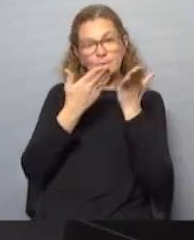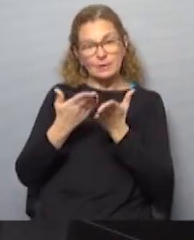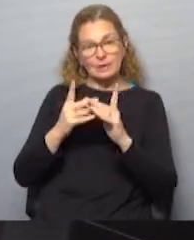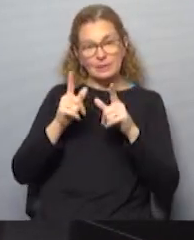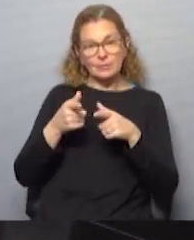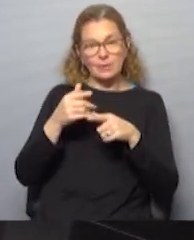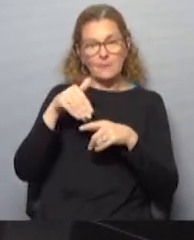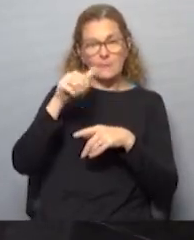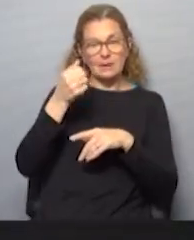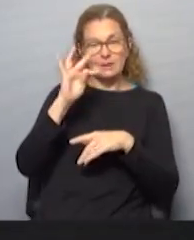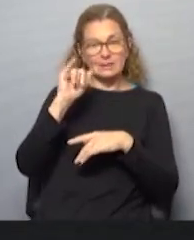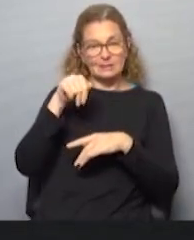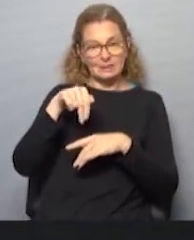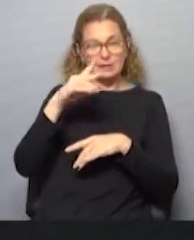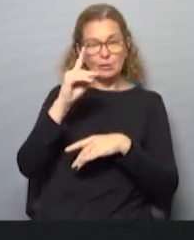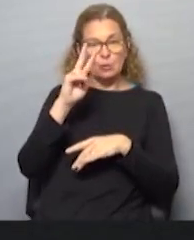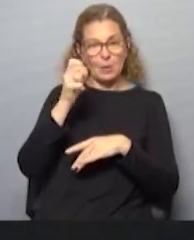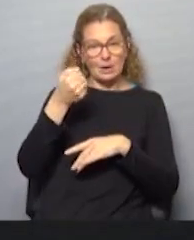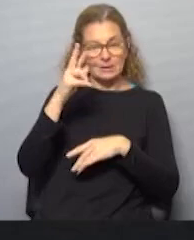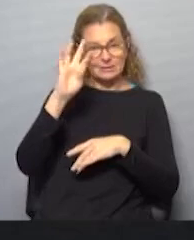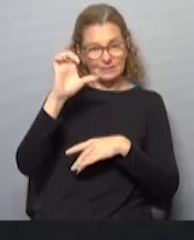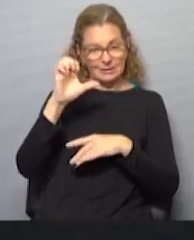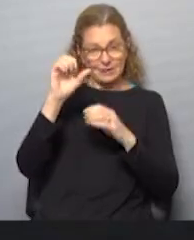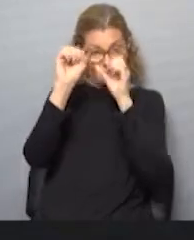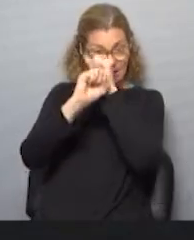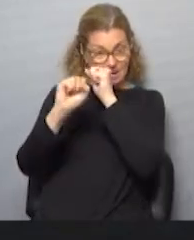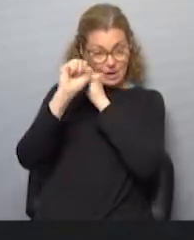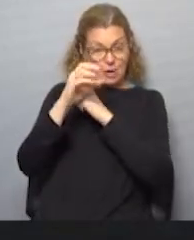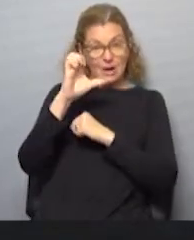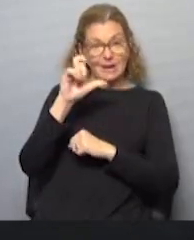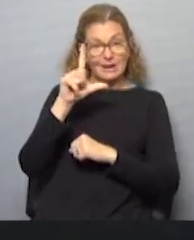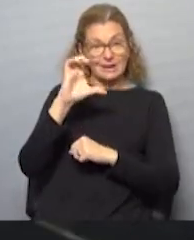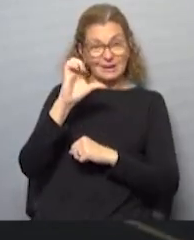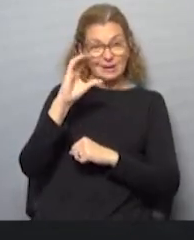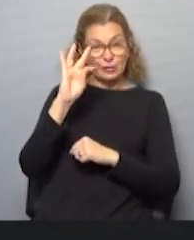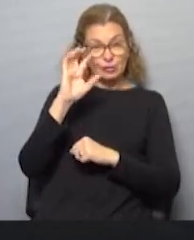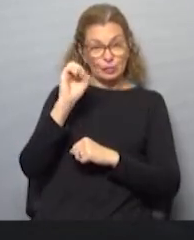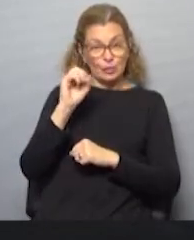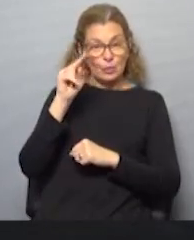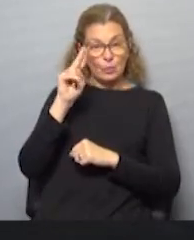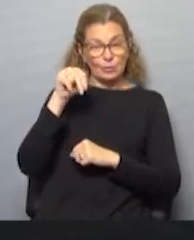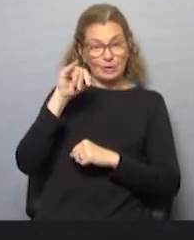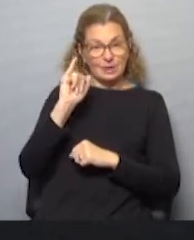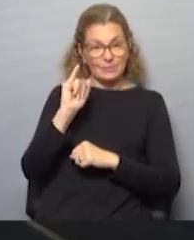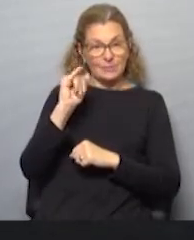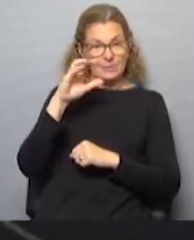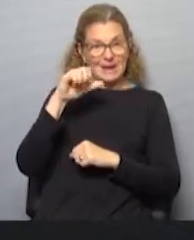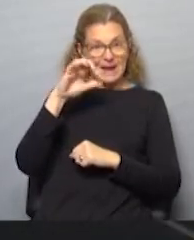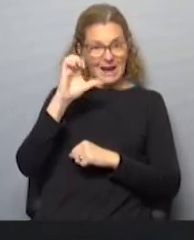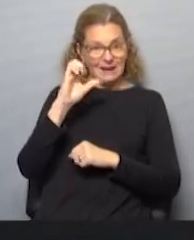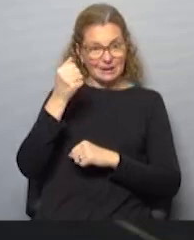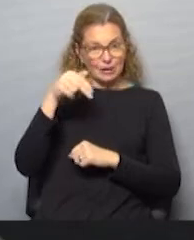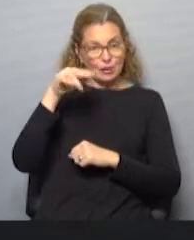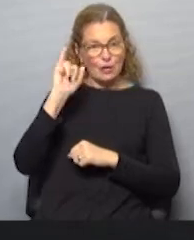martín duarte ingeniero electromecánico y doctor en ciencias de materiales por la universidad de alicante españa y además es